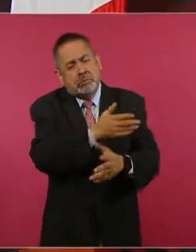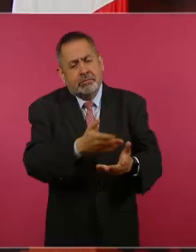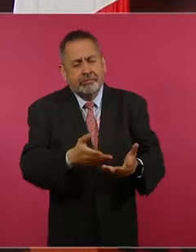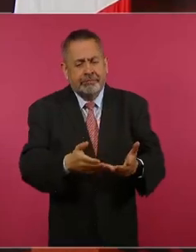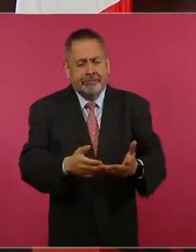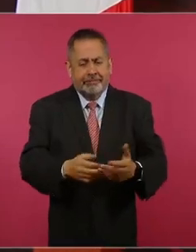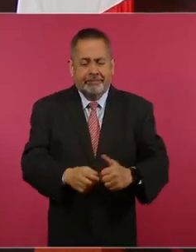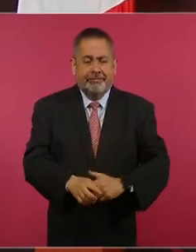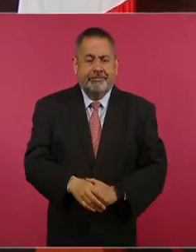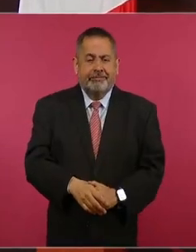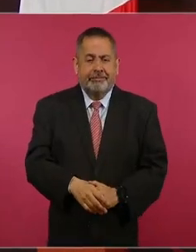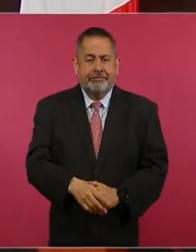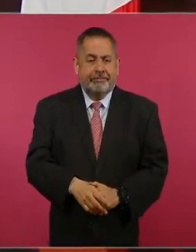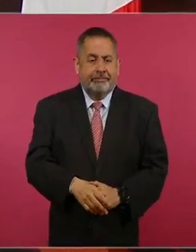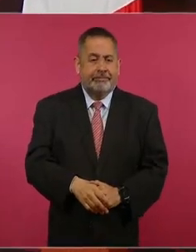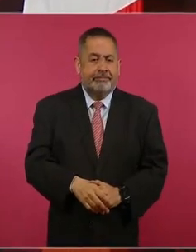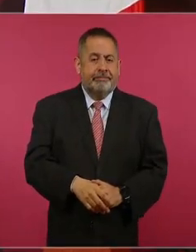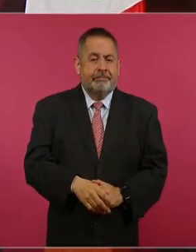Entonces,